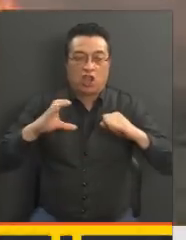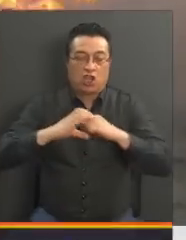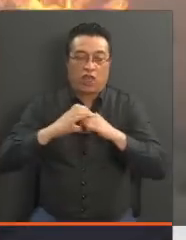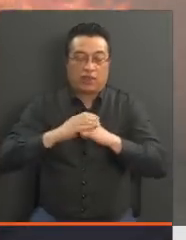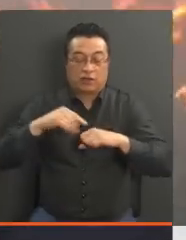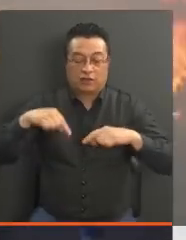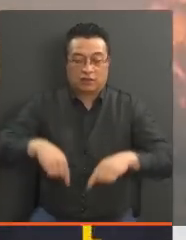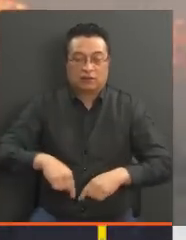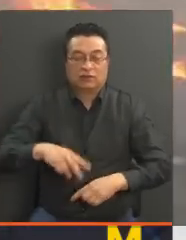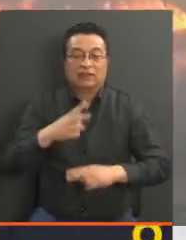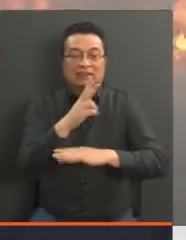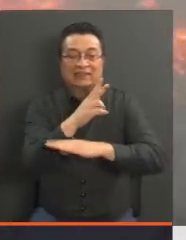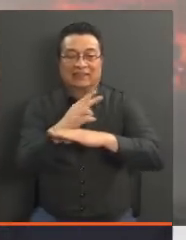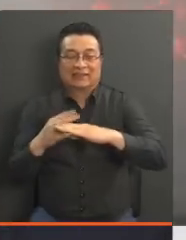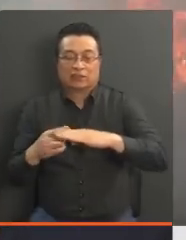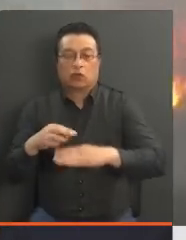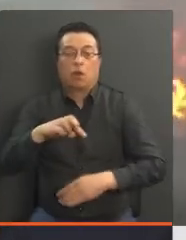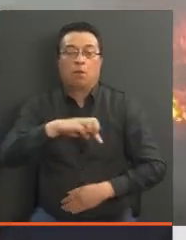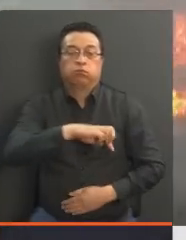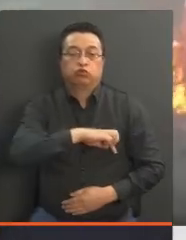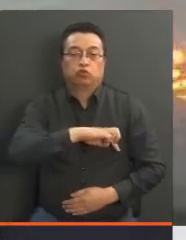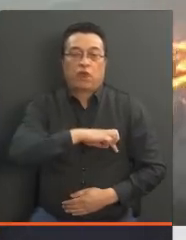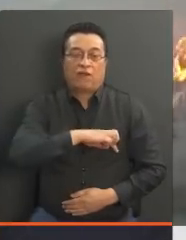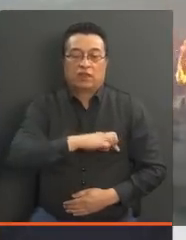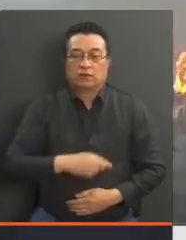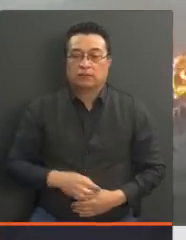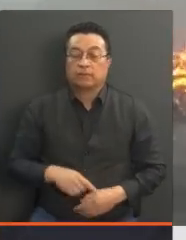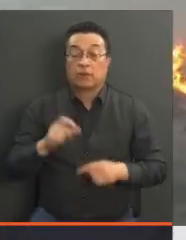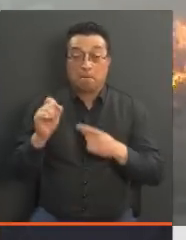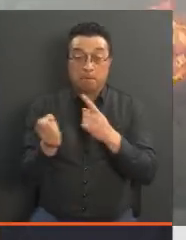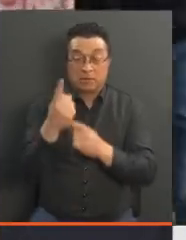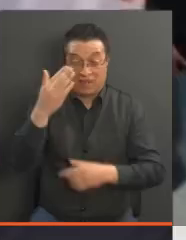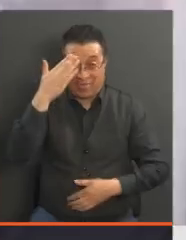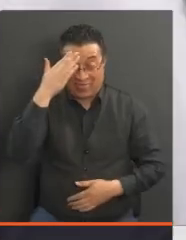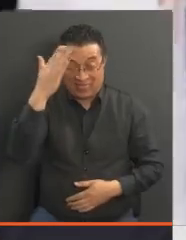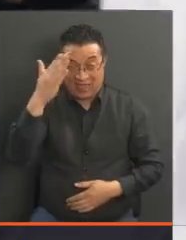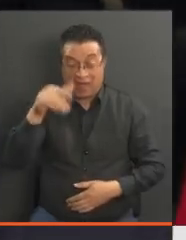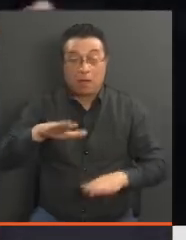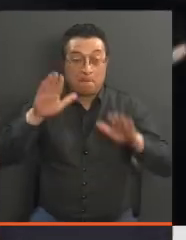Quintero y Puchuncaví, Ramón. Primer día entonces de esta paralización llamada de